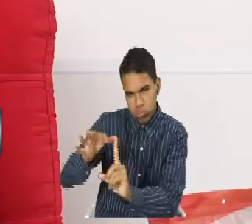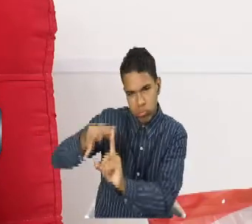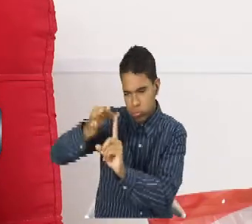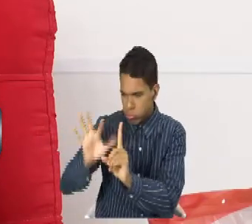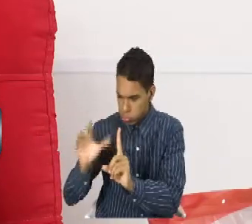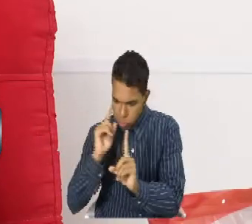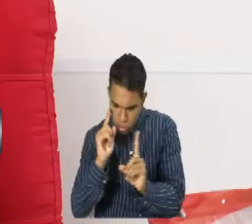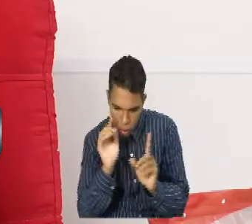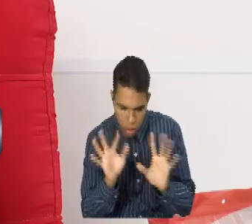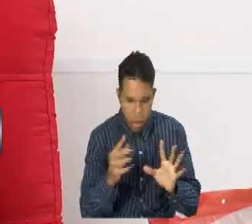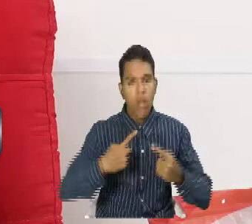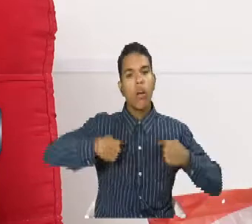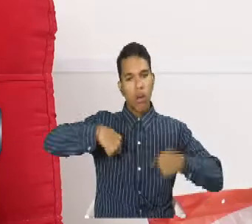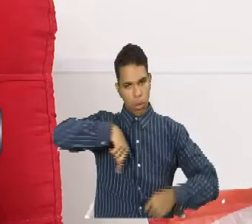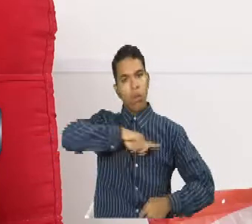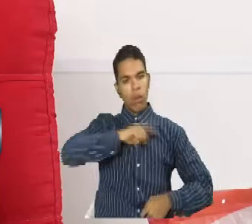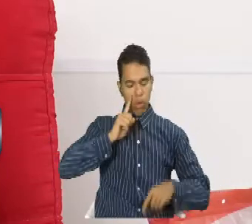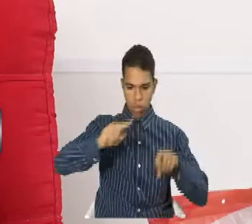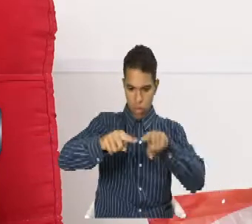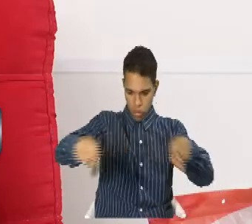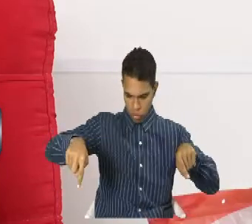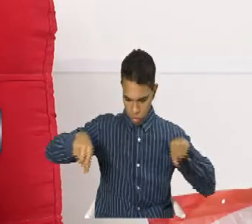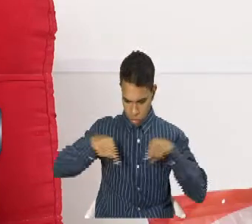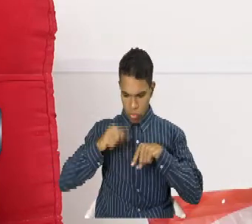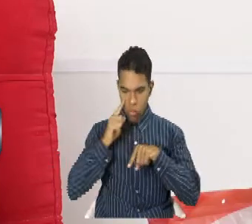en el centro de estética, abrimos estos drenes,